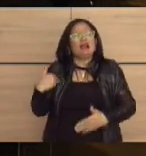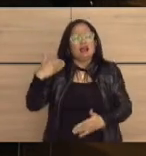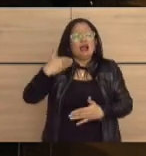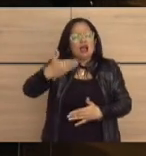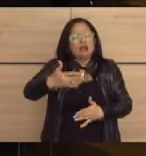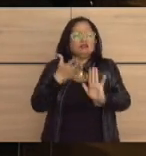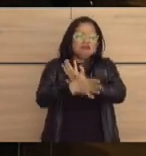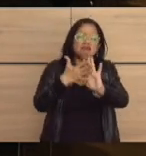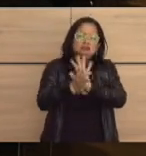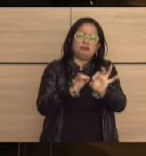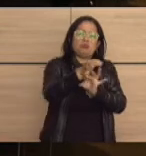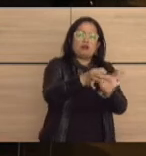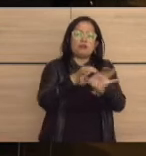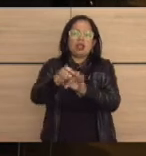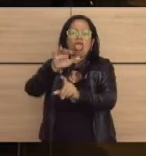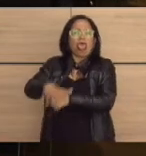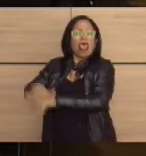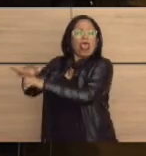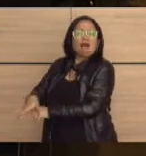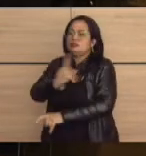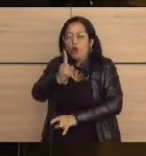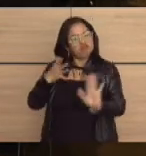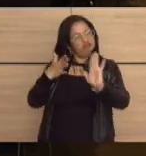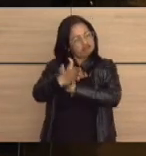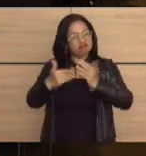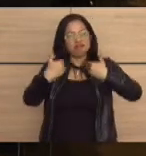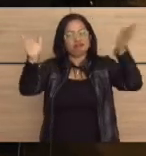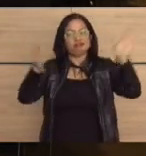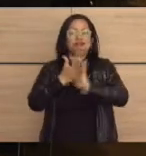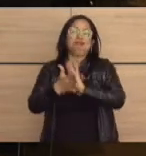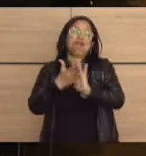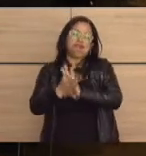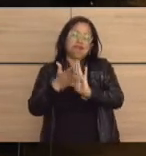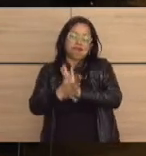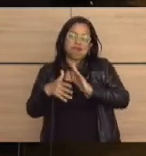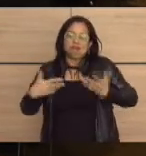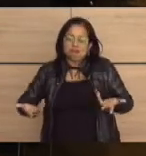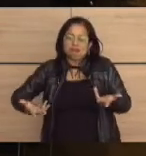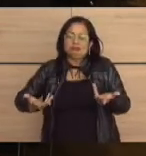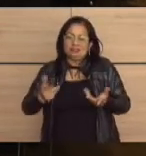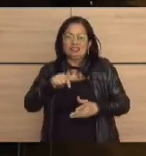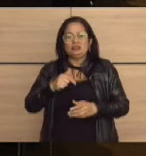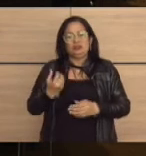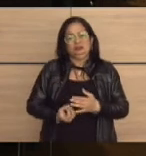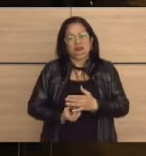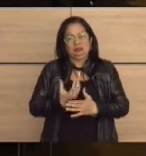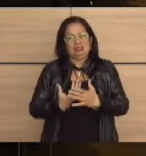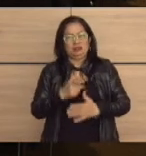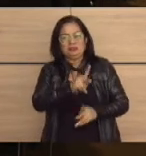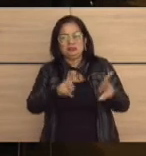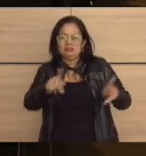estos pueblos y para que no se siga viendo a esta gente como la tonta, como la de los chistes pastusos, por ejemplo,